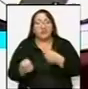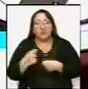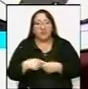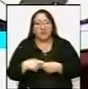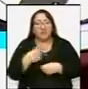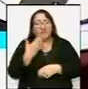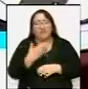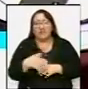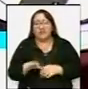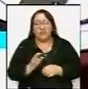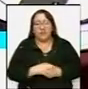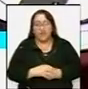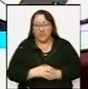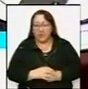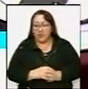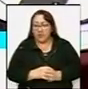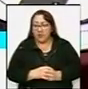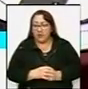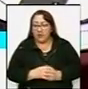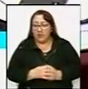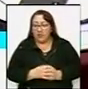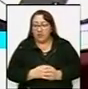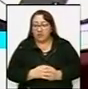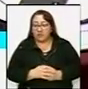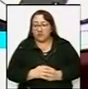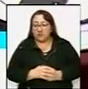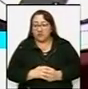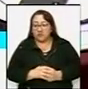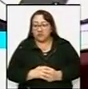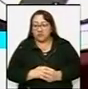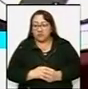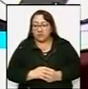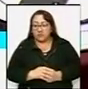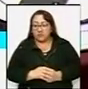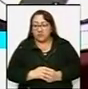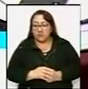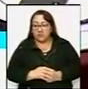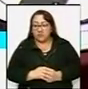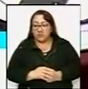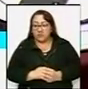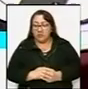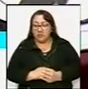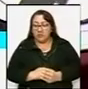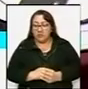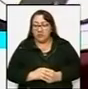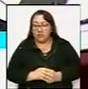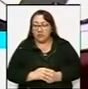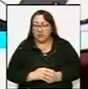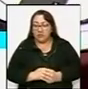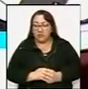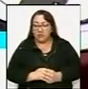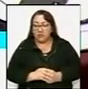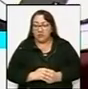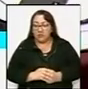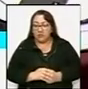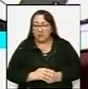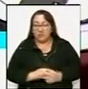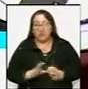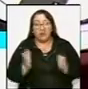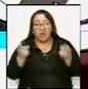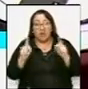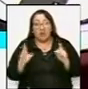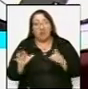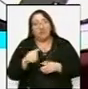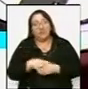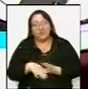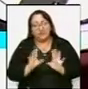resto no es relevante. Entonces, yo entiendo que puede no haber acuerdo, pero entonces si no hay acuerdo, votemos, porque